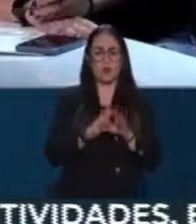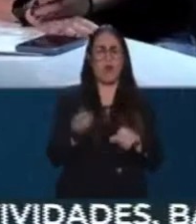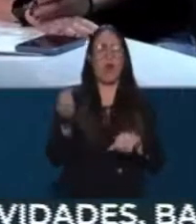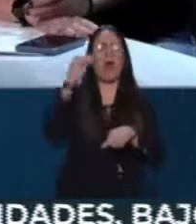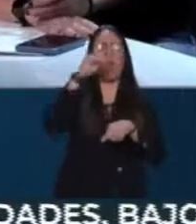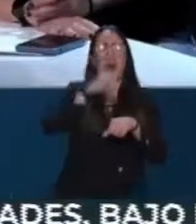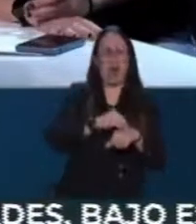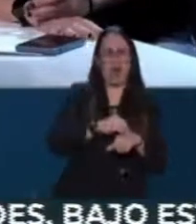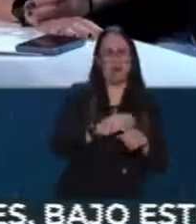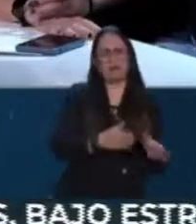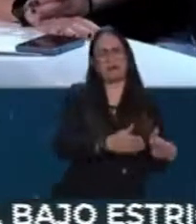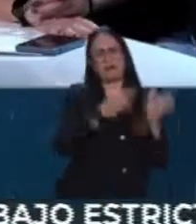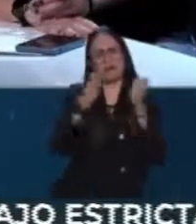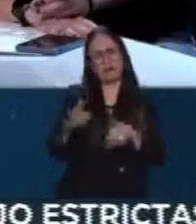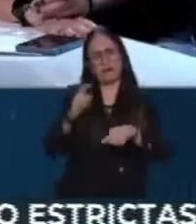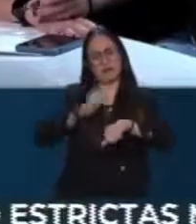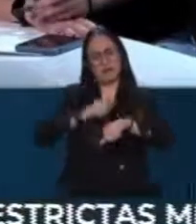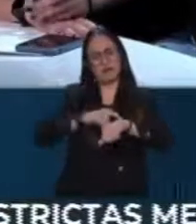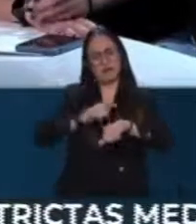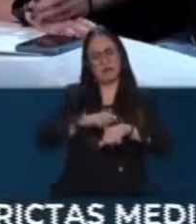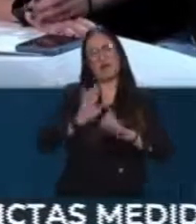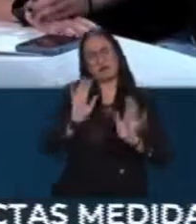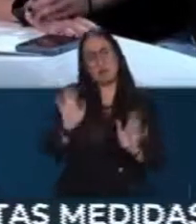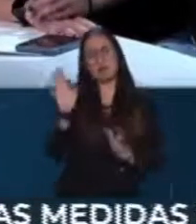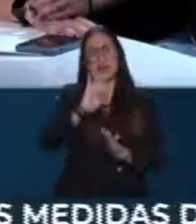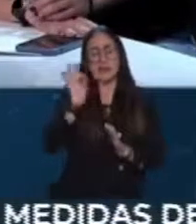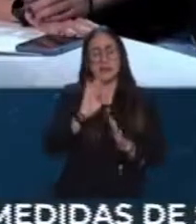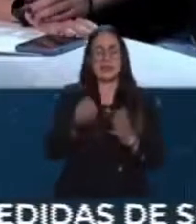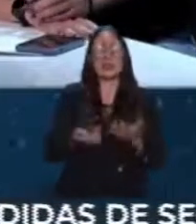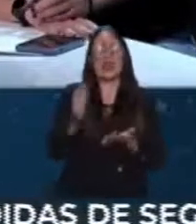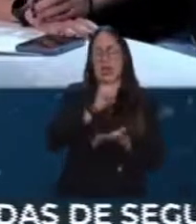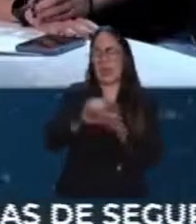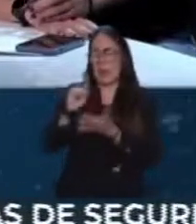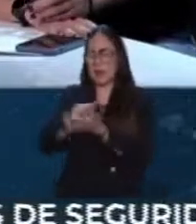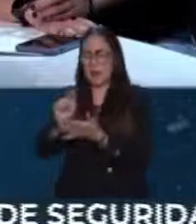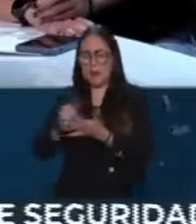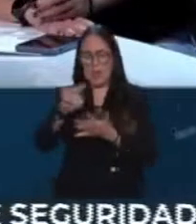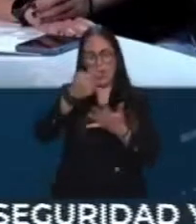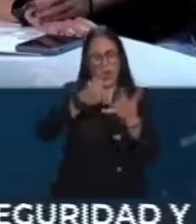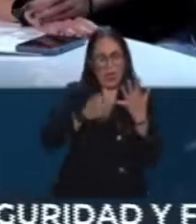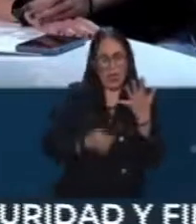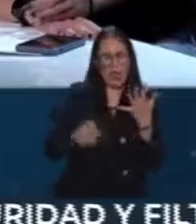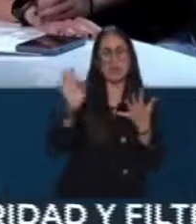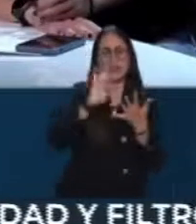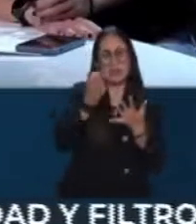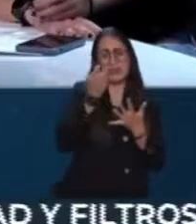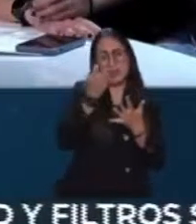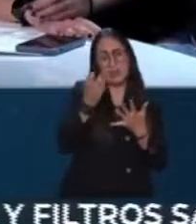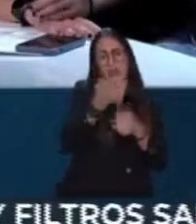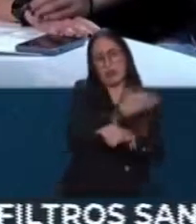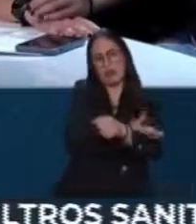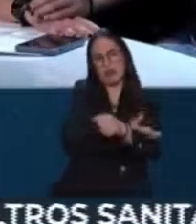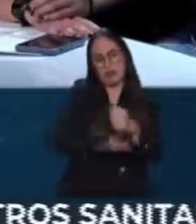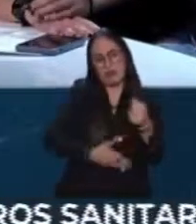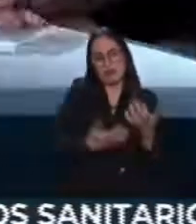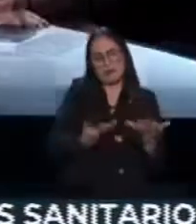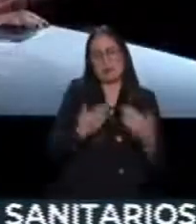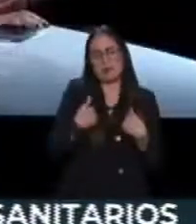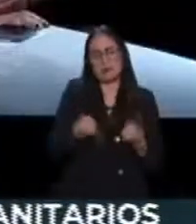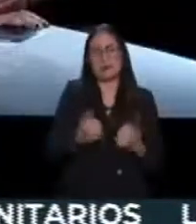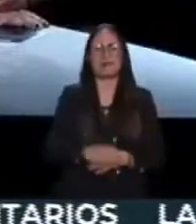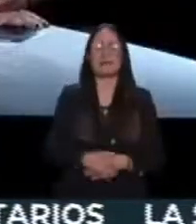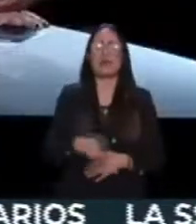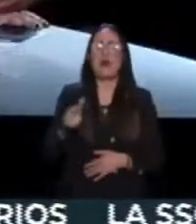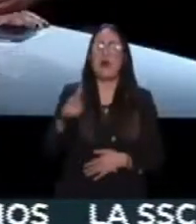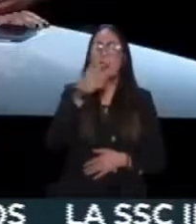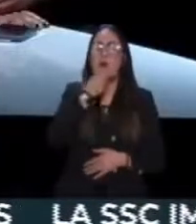protocolos sanitarios que por la pandemia tuvieron que implementar los funcionarios de casilla. Ya está con nosotros en la línea telefónica Alberto